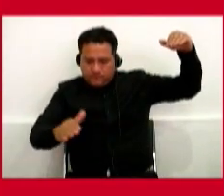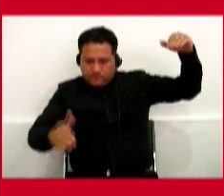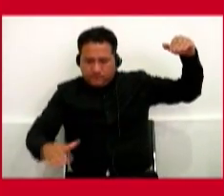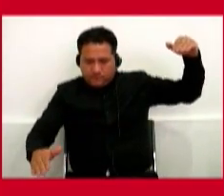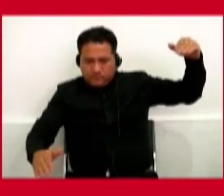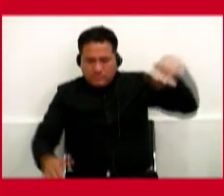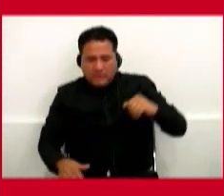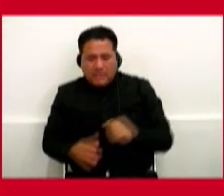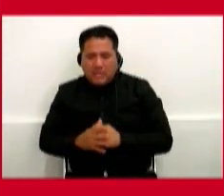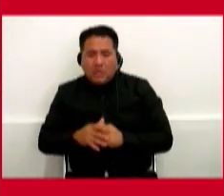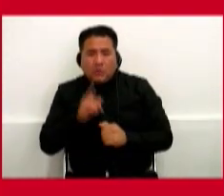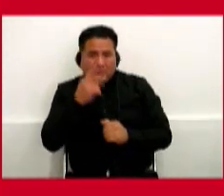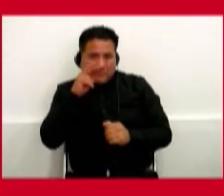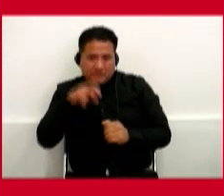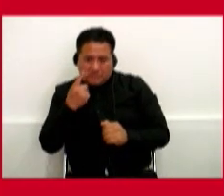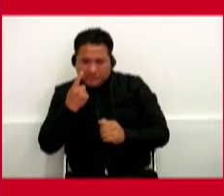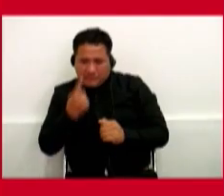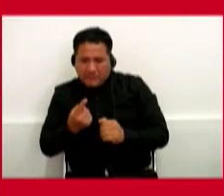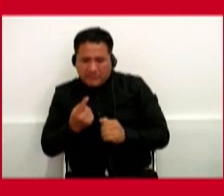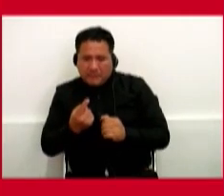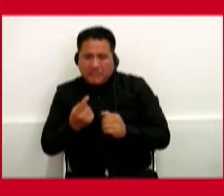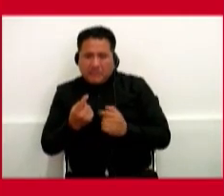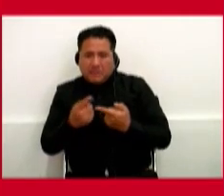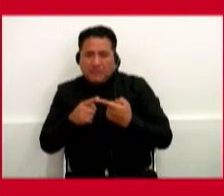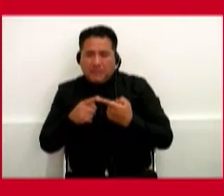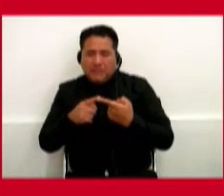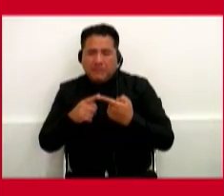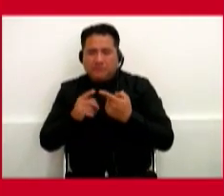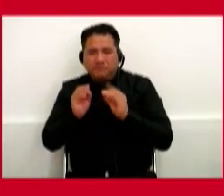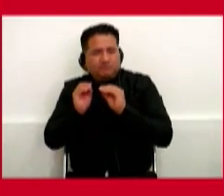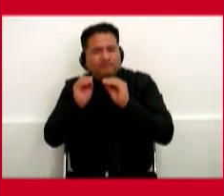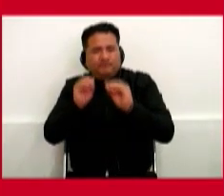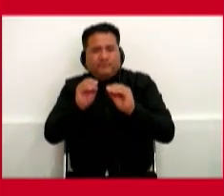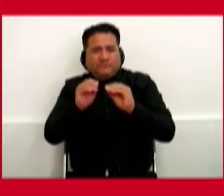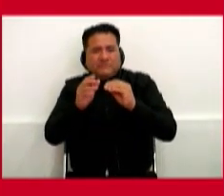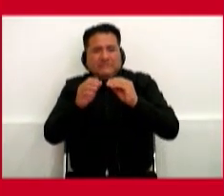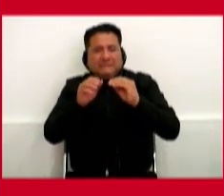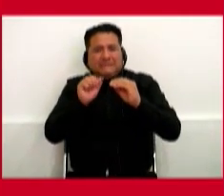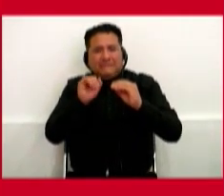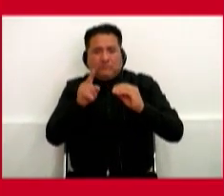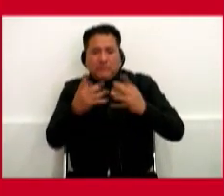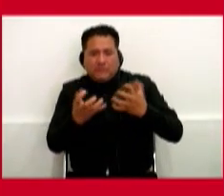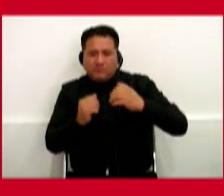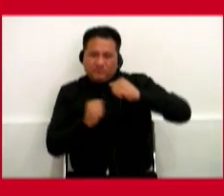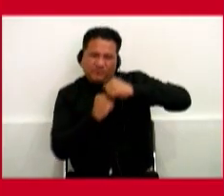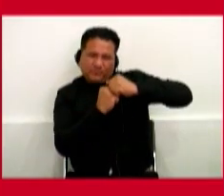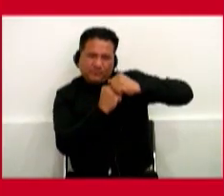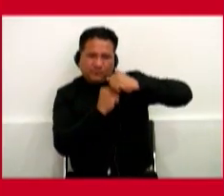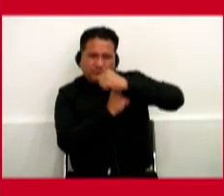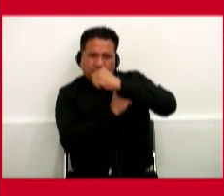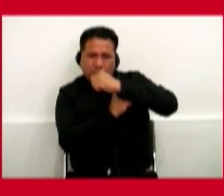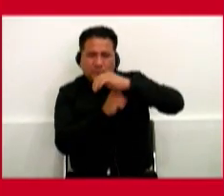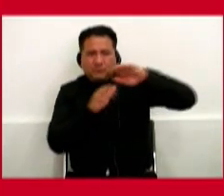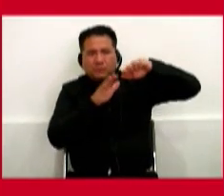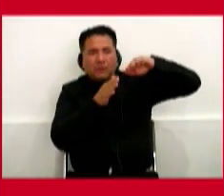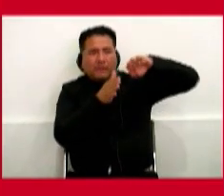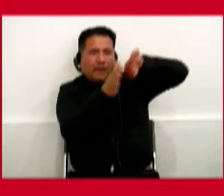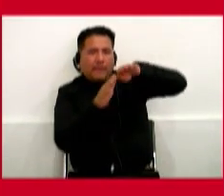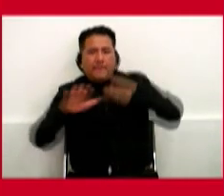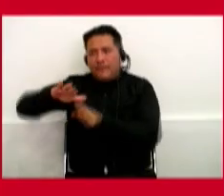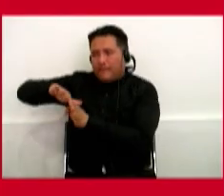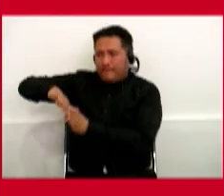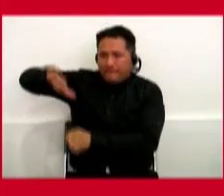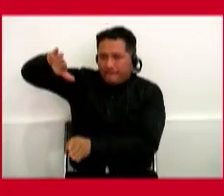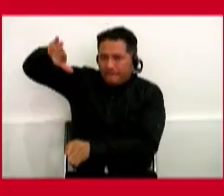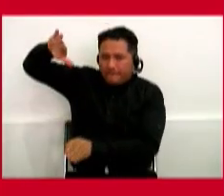definir si queremos evaluar la estabilidad del talud, o quizás queremos estabilizar alguna pared interrampa por